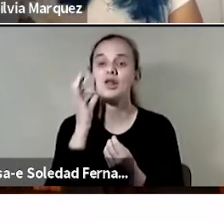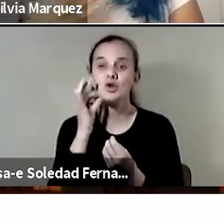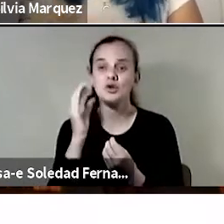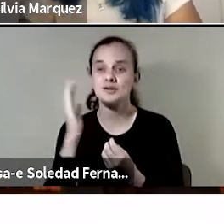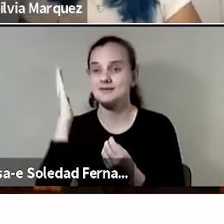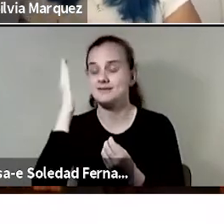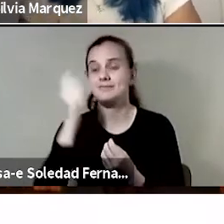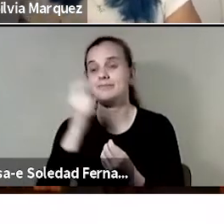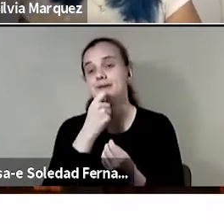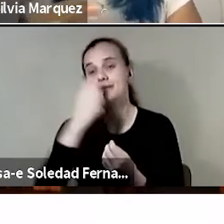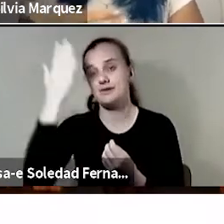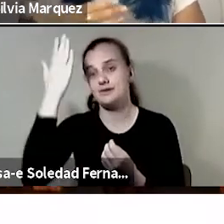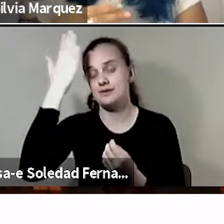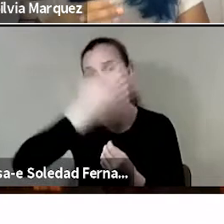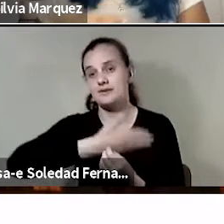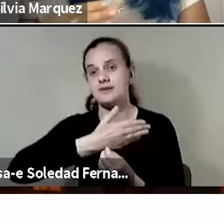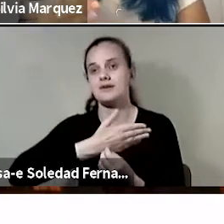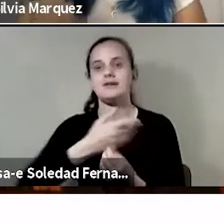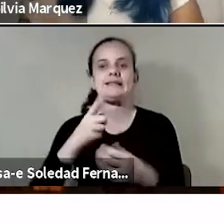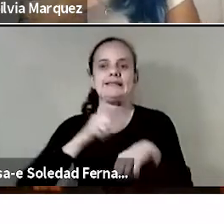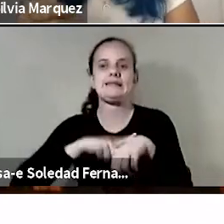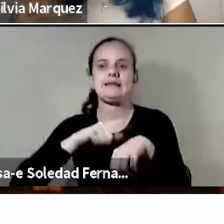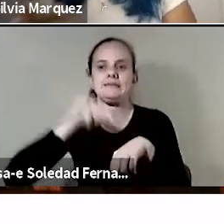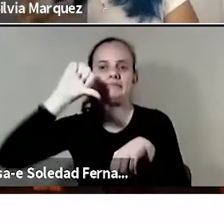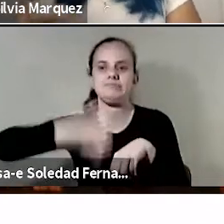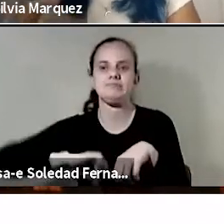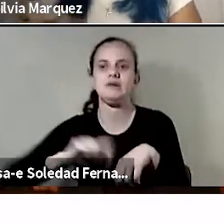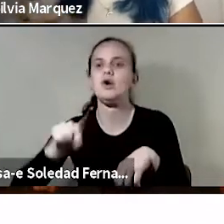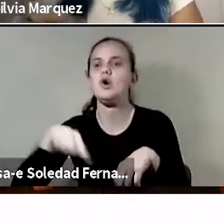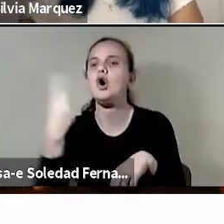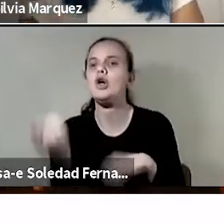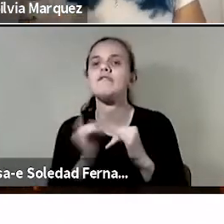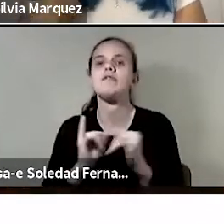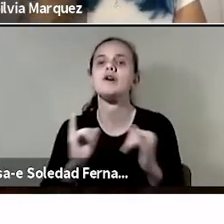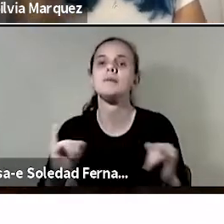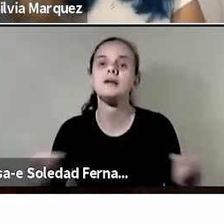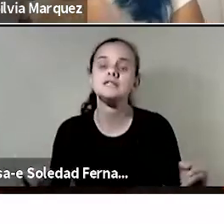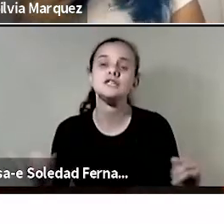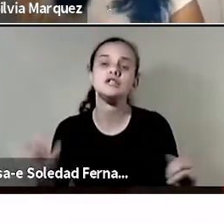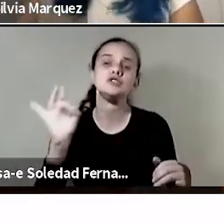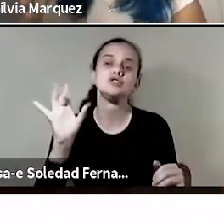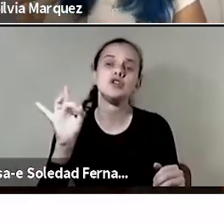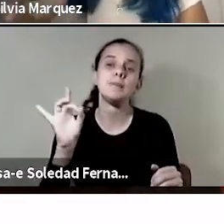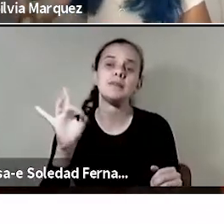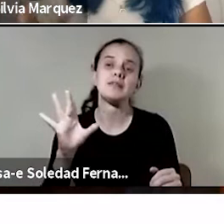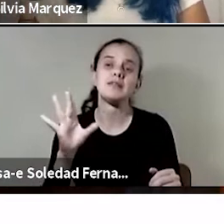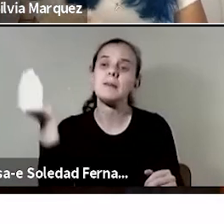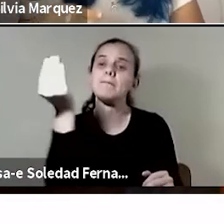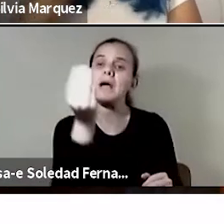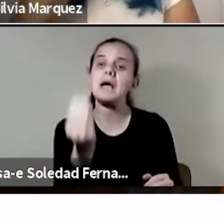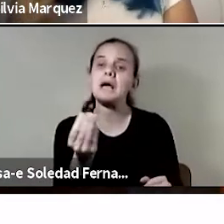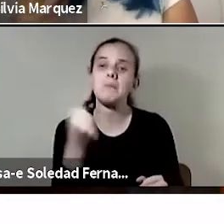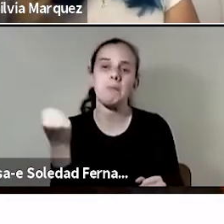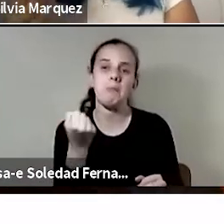como capacitista. El decirle a las personas ciegas o hacerles perder tiempo